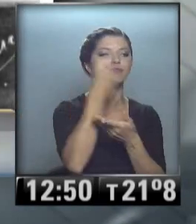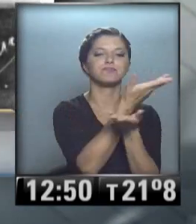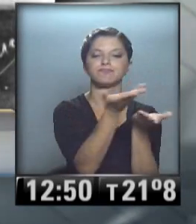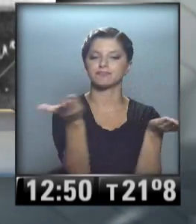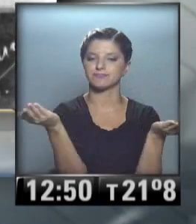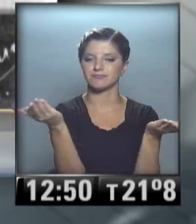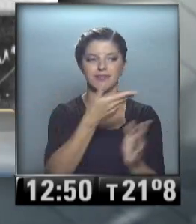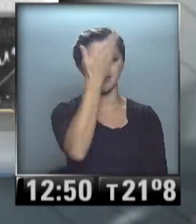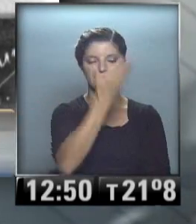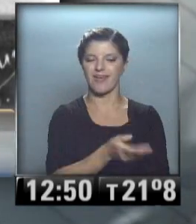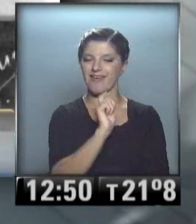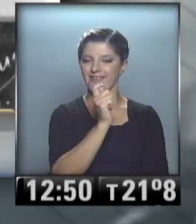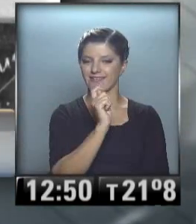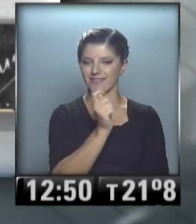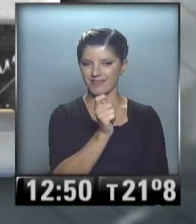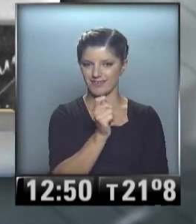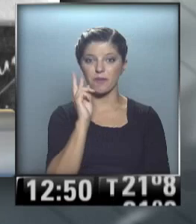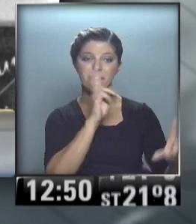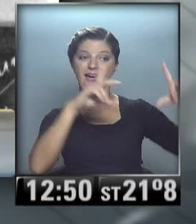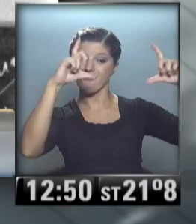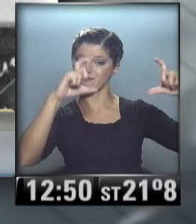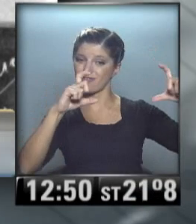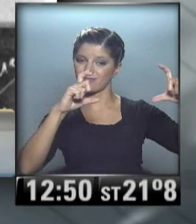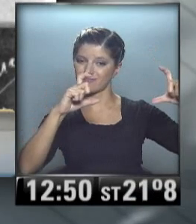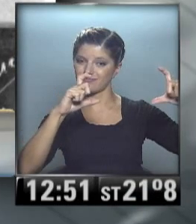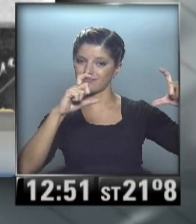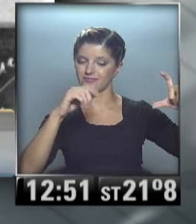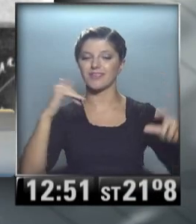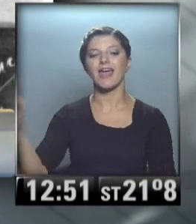¿Quién es nuestro personaje de hoy? Allí está la fotografía,